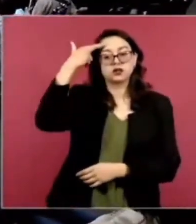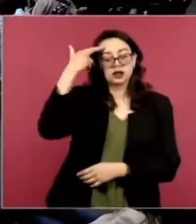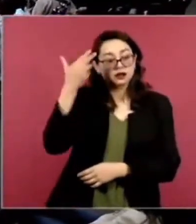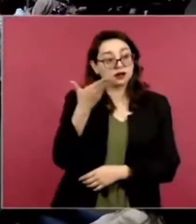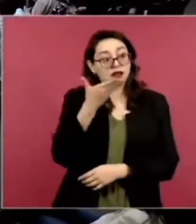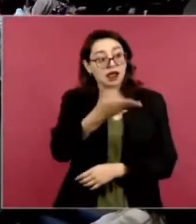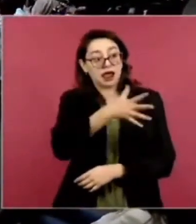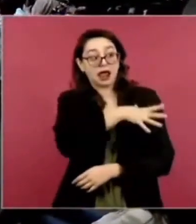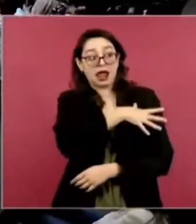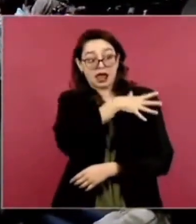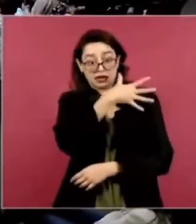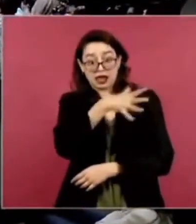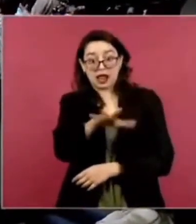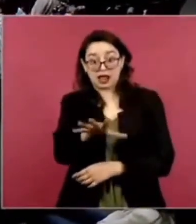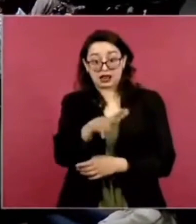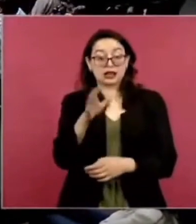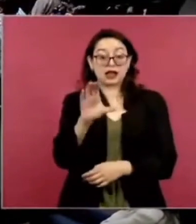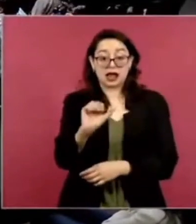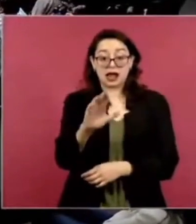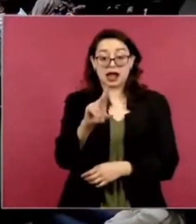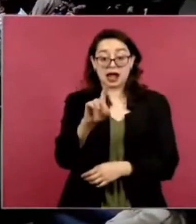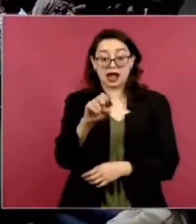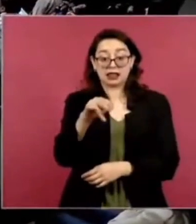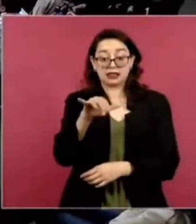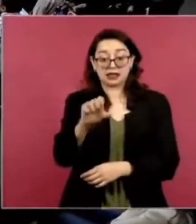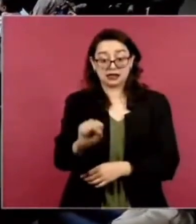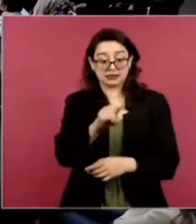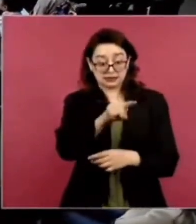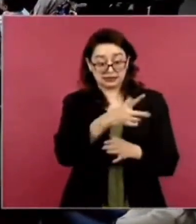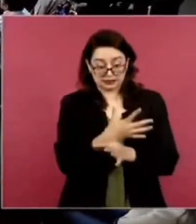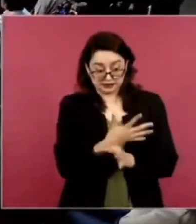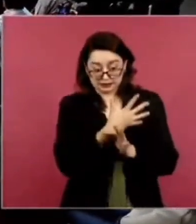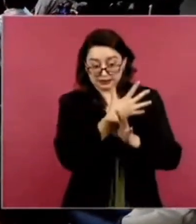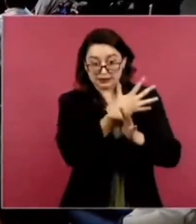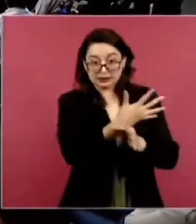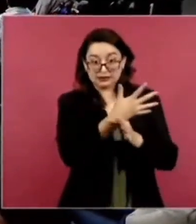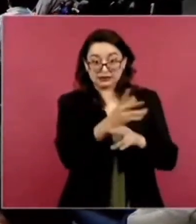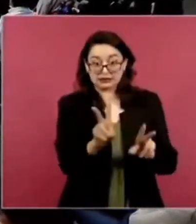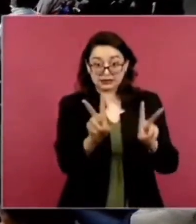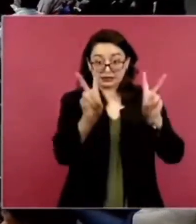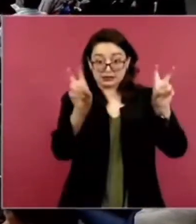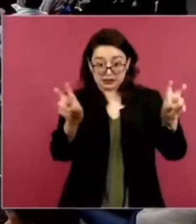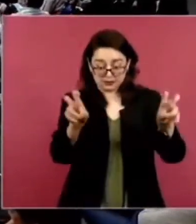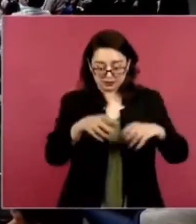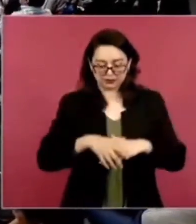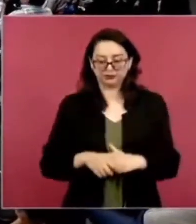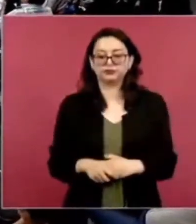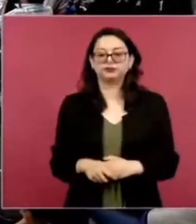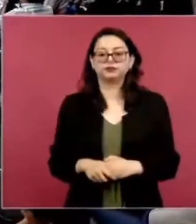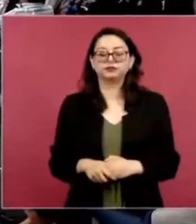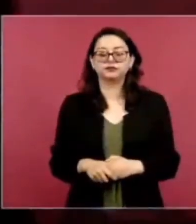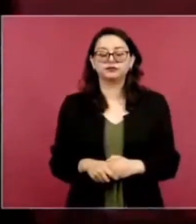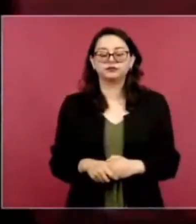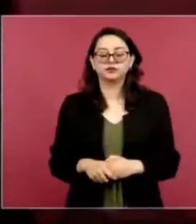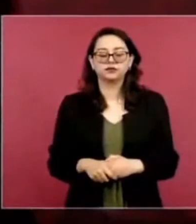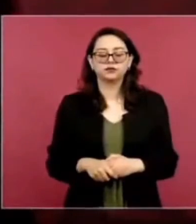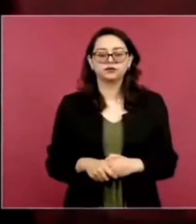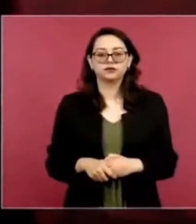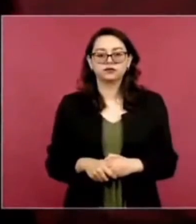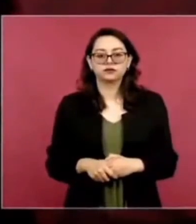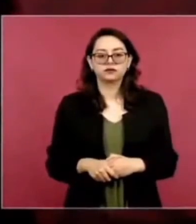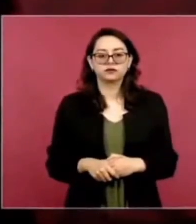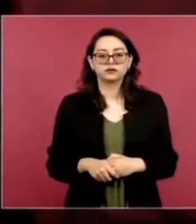He podido conocer el verdadero fondo moral